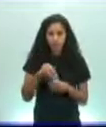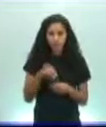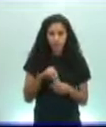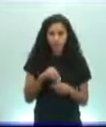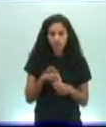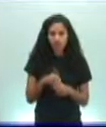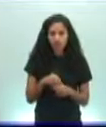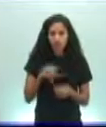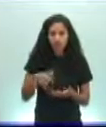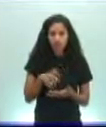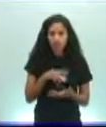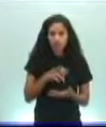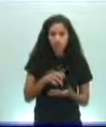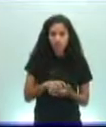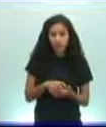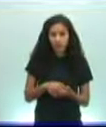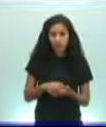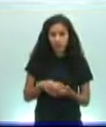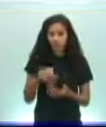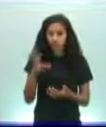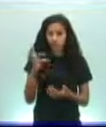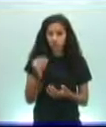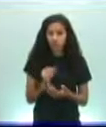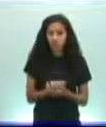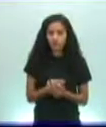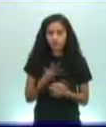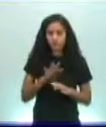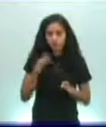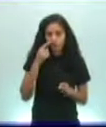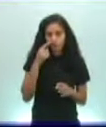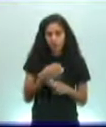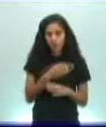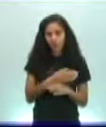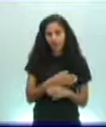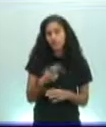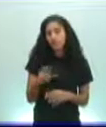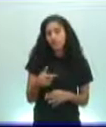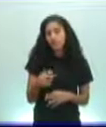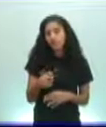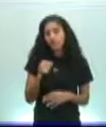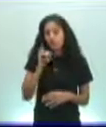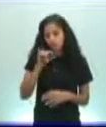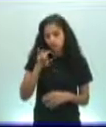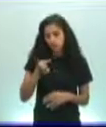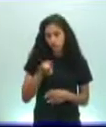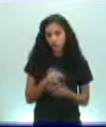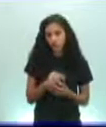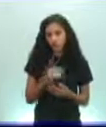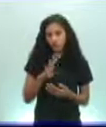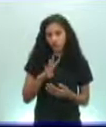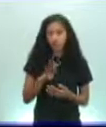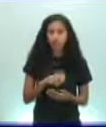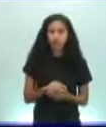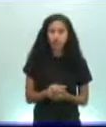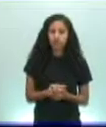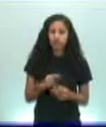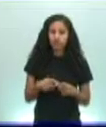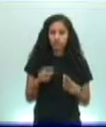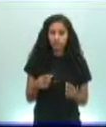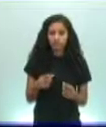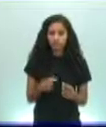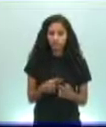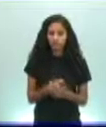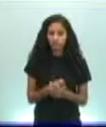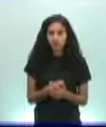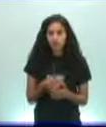tabla dónde estaría este valor que ya vimos que es un aproximado a 64 y estaría entre